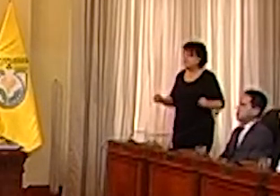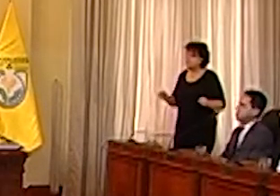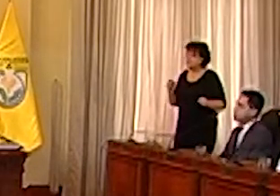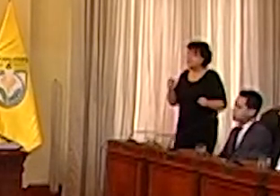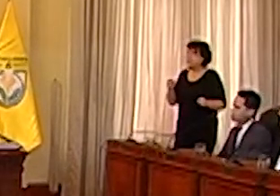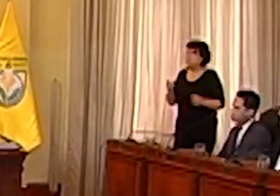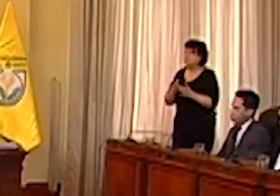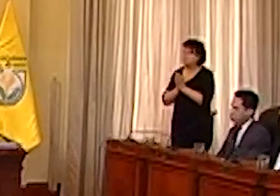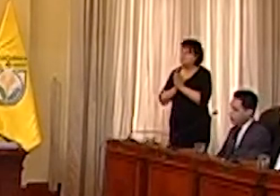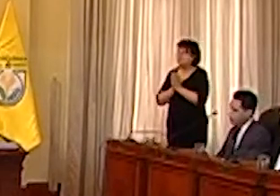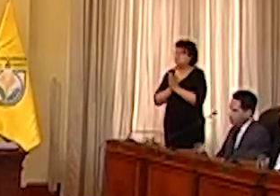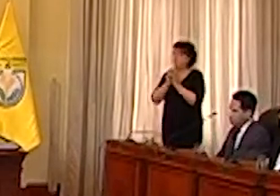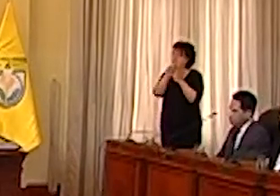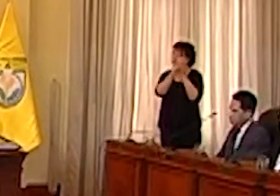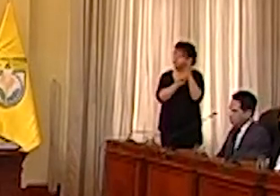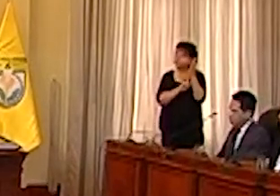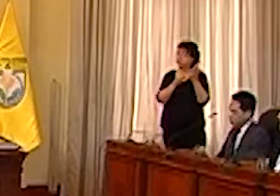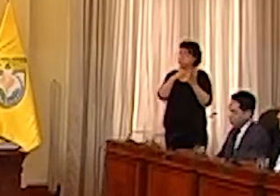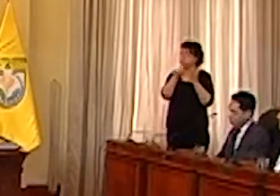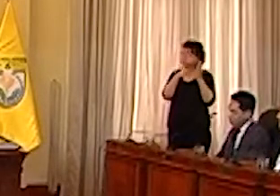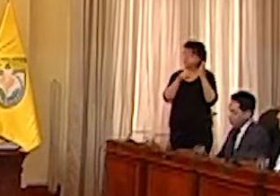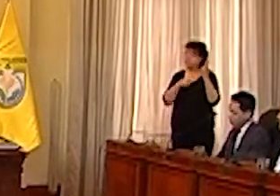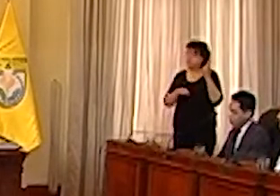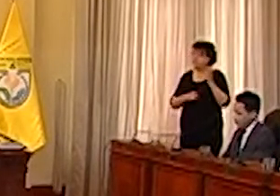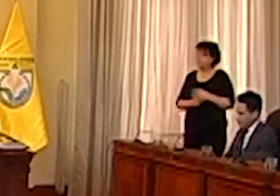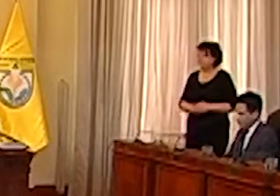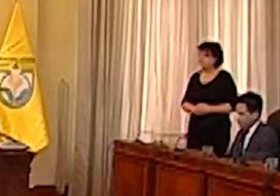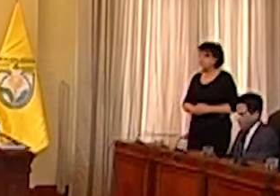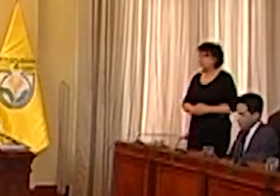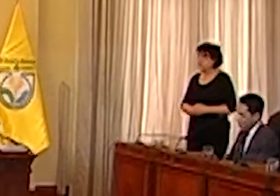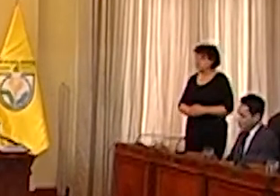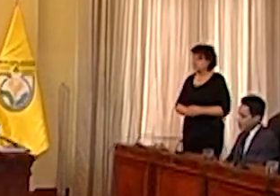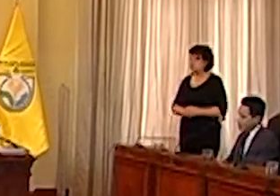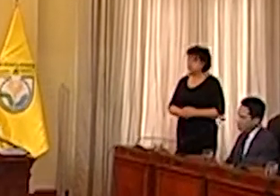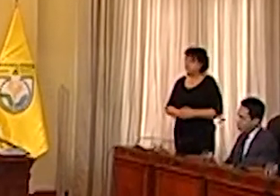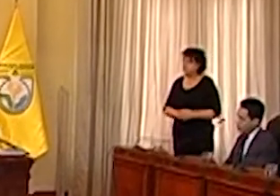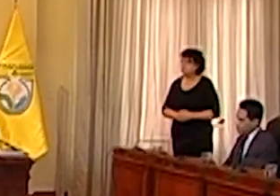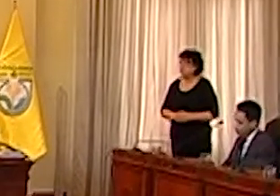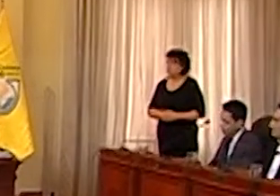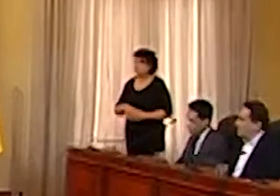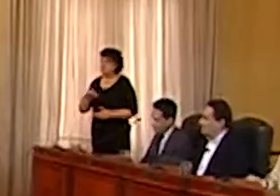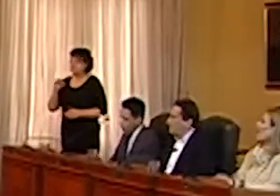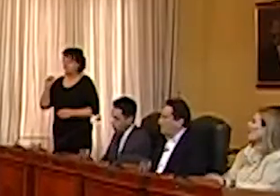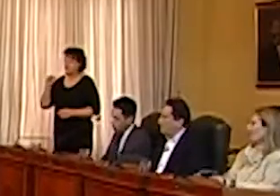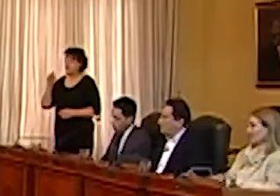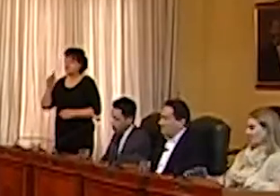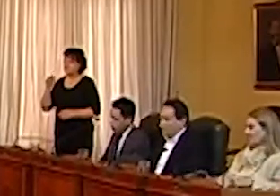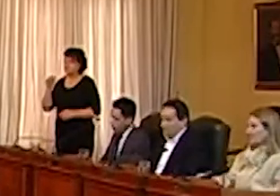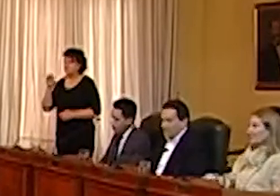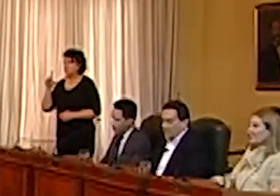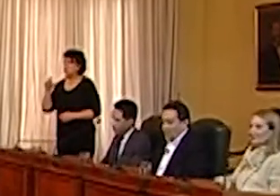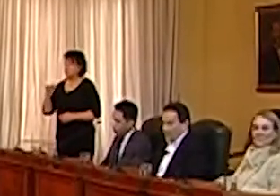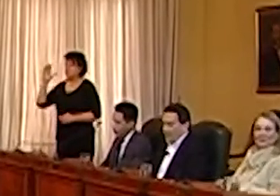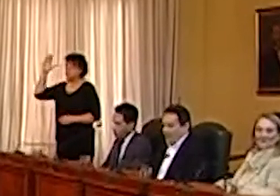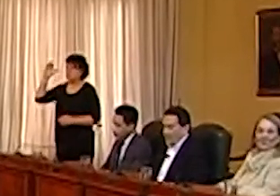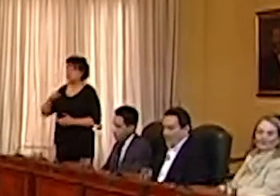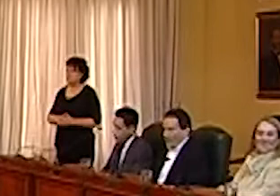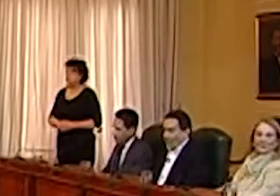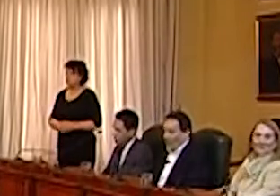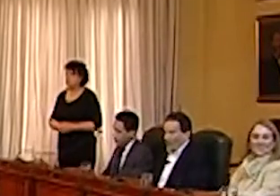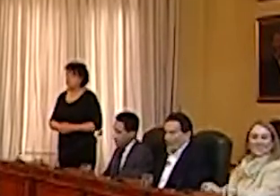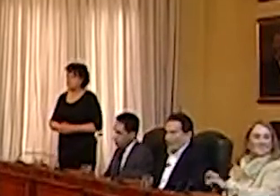que se sirva a pasar la lista del caso señor 'israel orlando acuña wang x